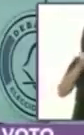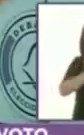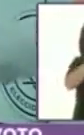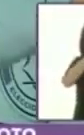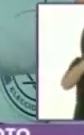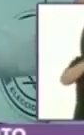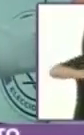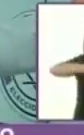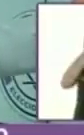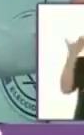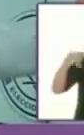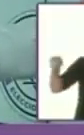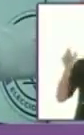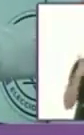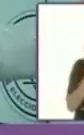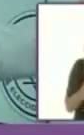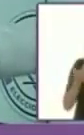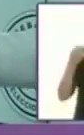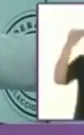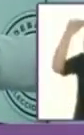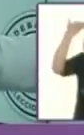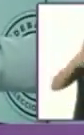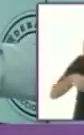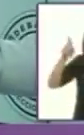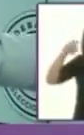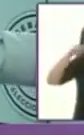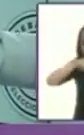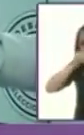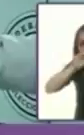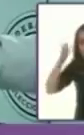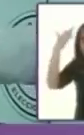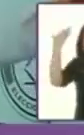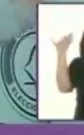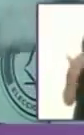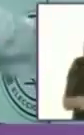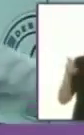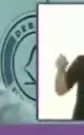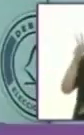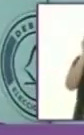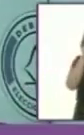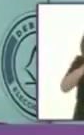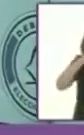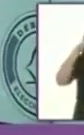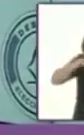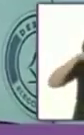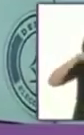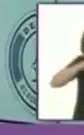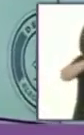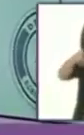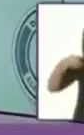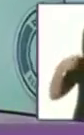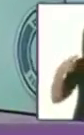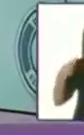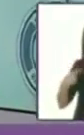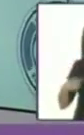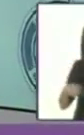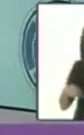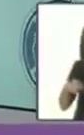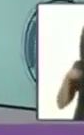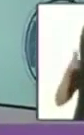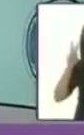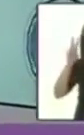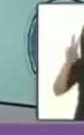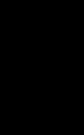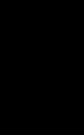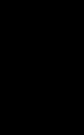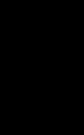López Obrador, decir que era uno de los principales males que le ocurrió a la capital del país, que se va a volver a